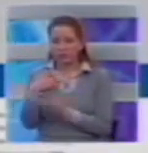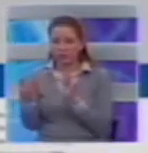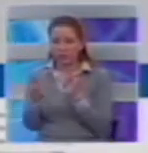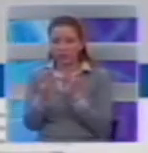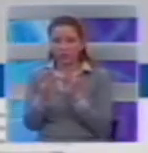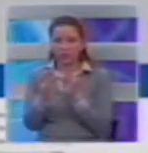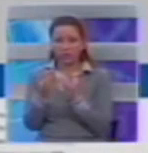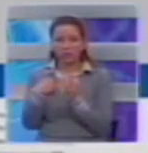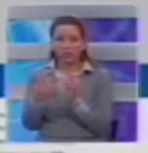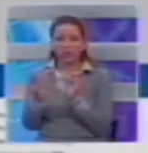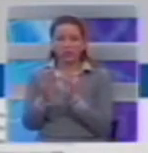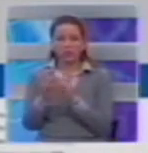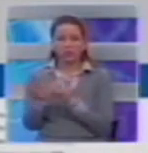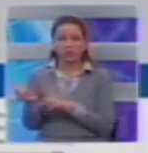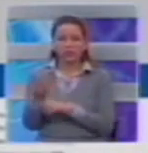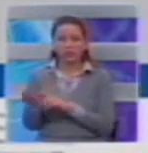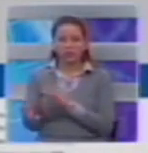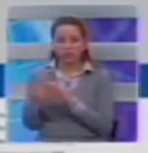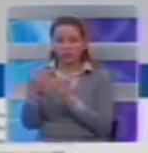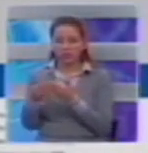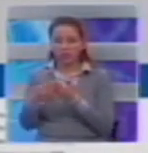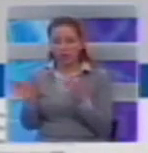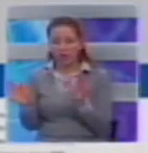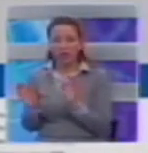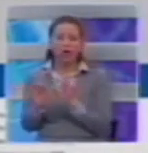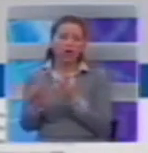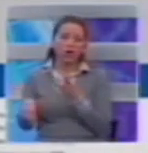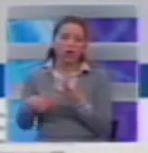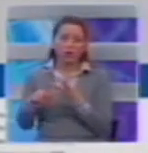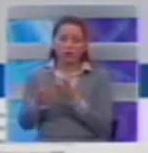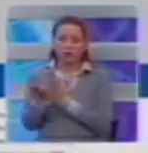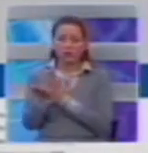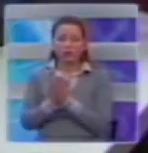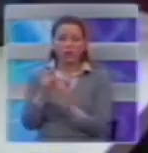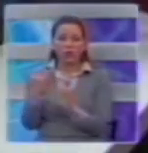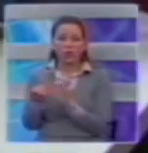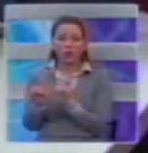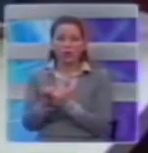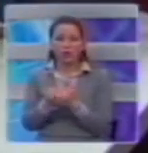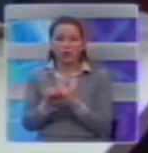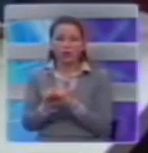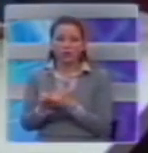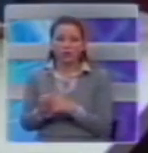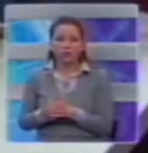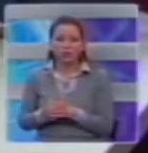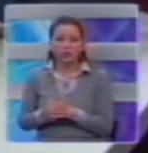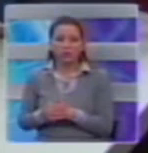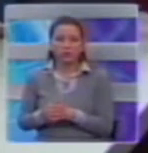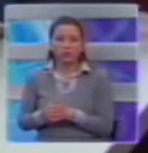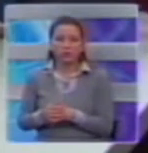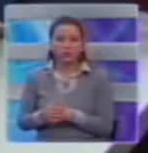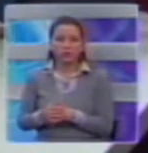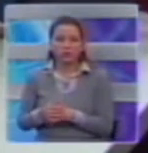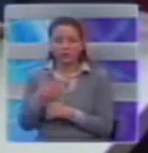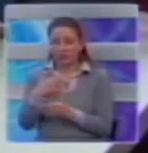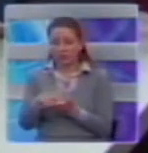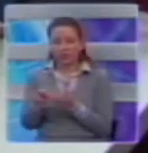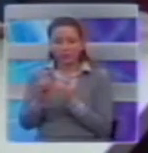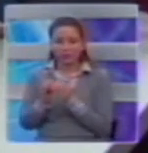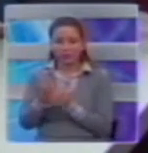Contactarnos a través del chat online, que lo tenemos abierto, o la otra es a través de un servicio de WhatsApp, que ahí sí tengo que leer el número porque no me acuerdo.